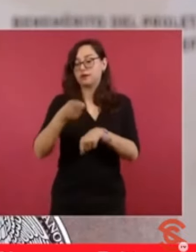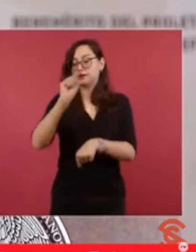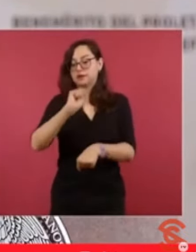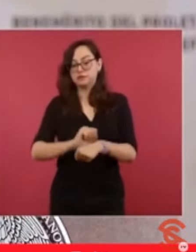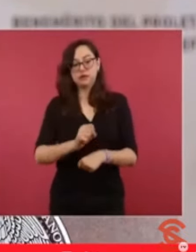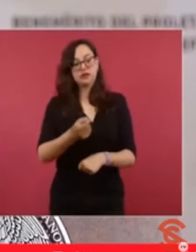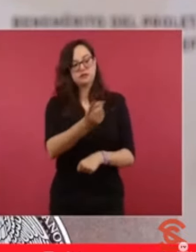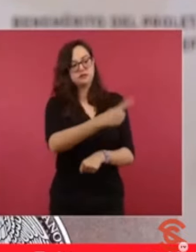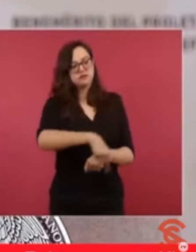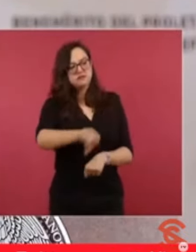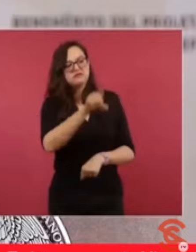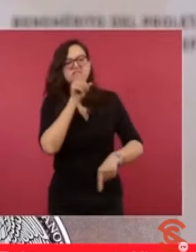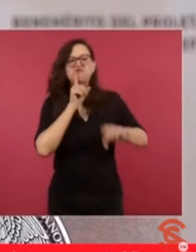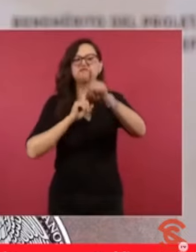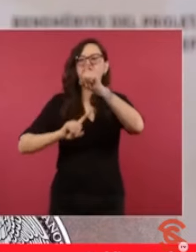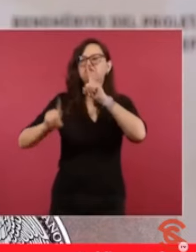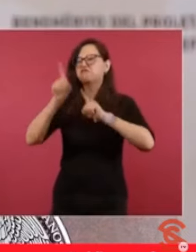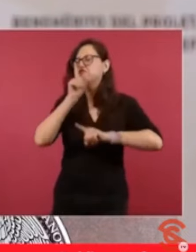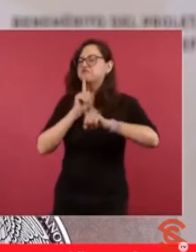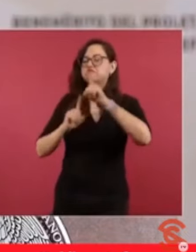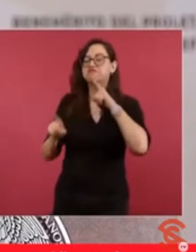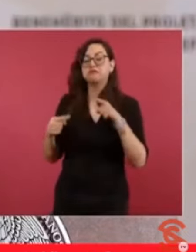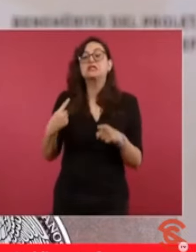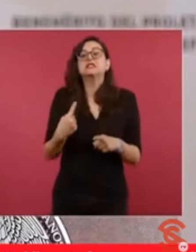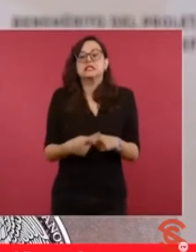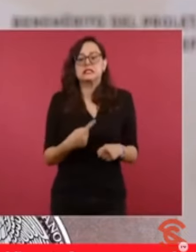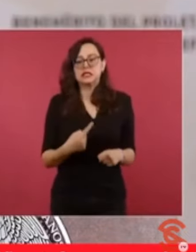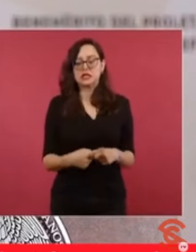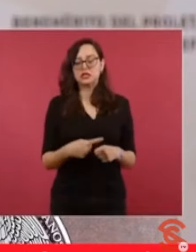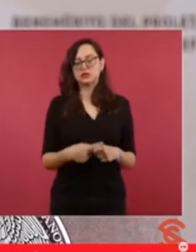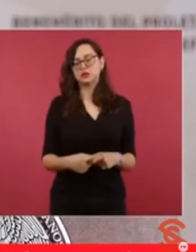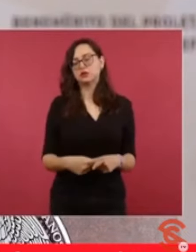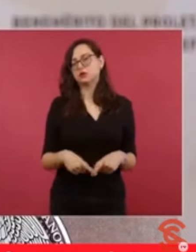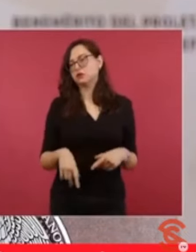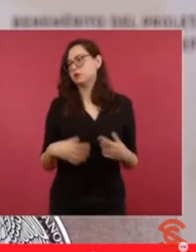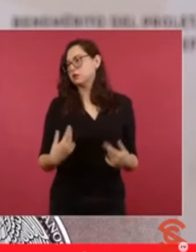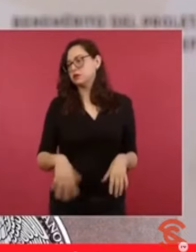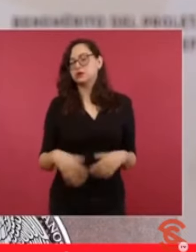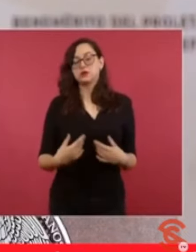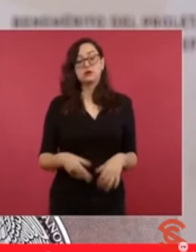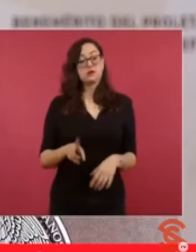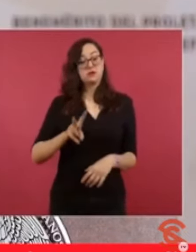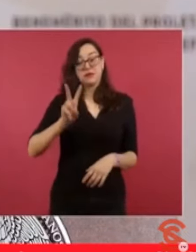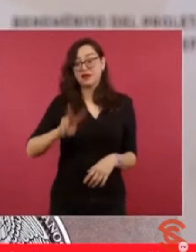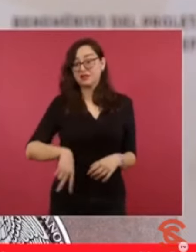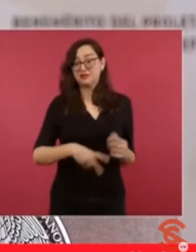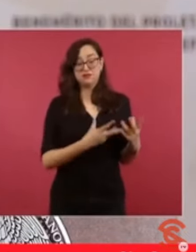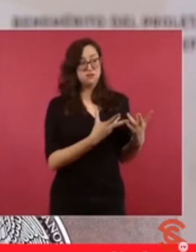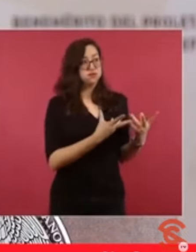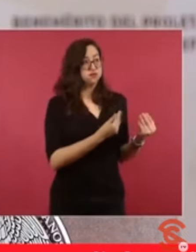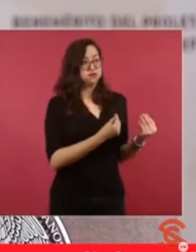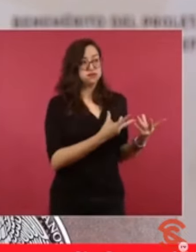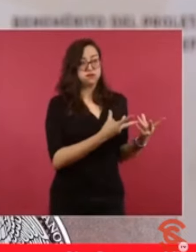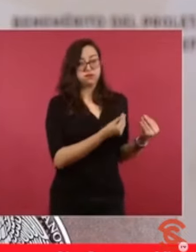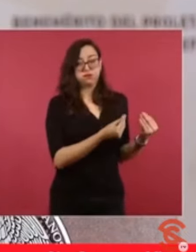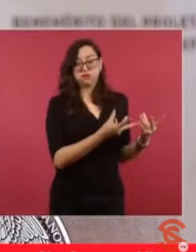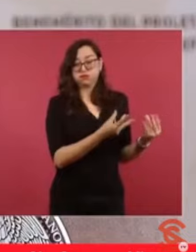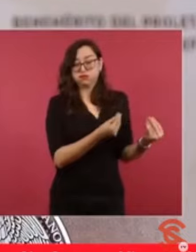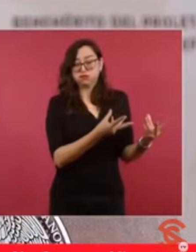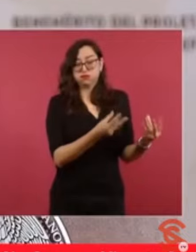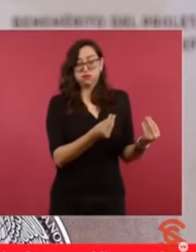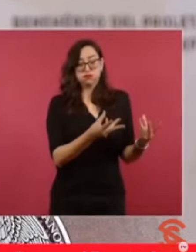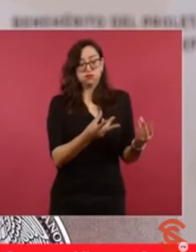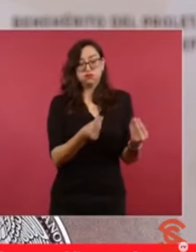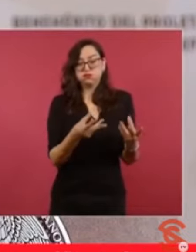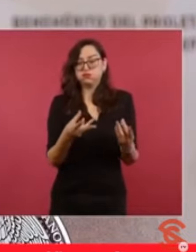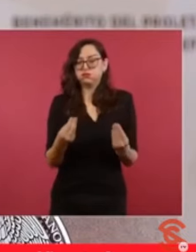iniciar porque es verdad lo que dice el presidente hace un momento, que muchos periodistas y medios de comunicación ya